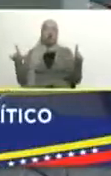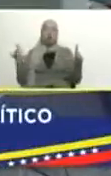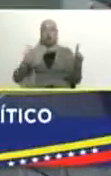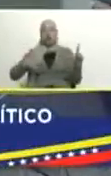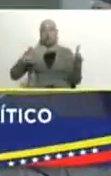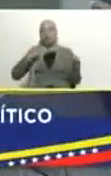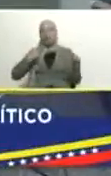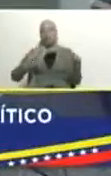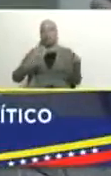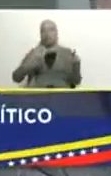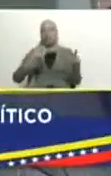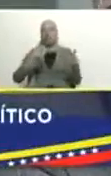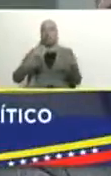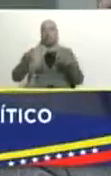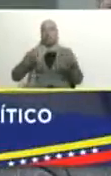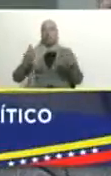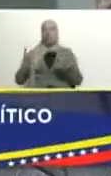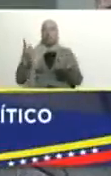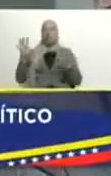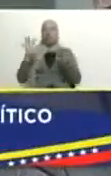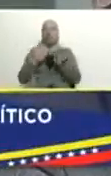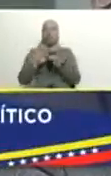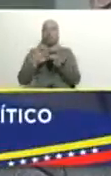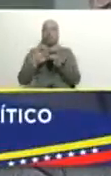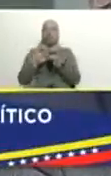podría decir prioridad única.